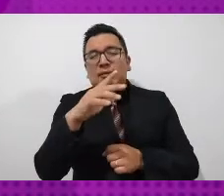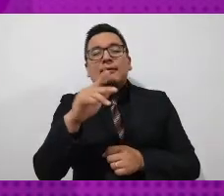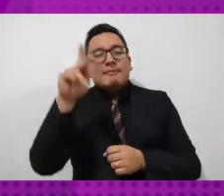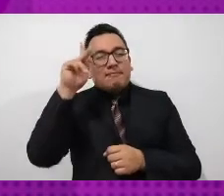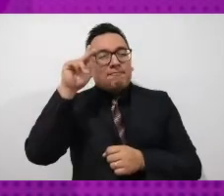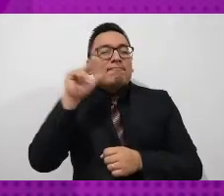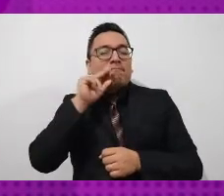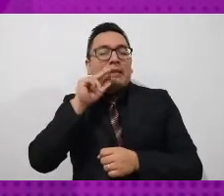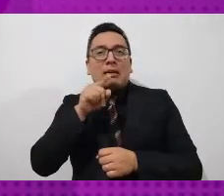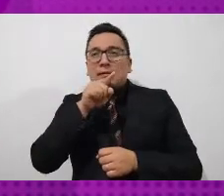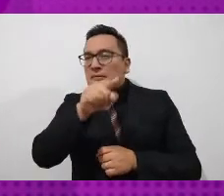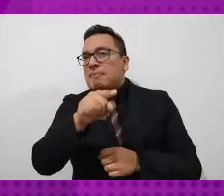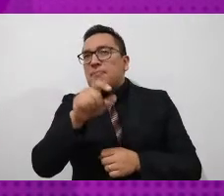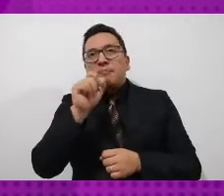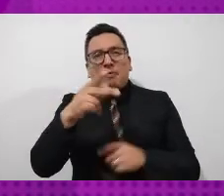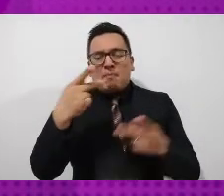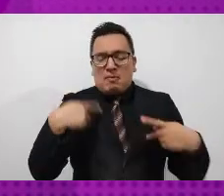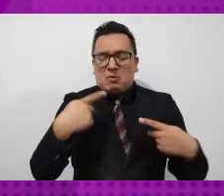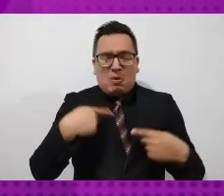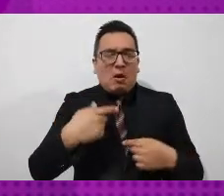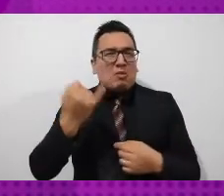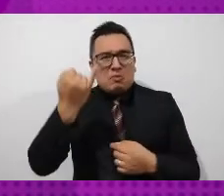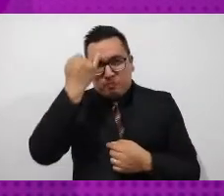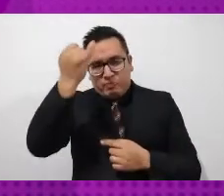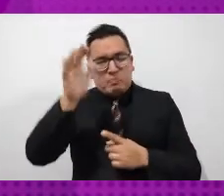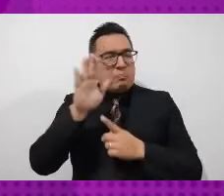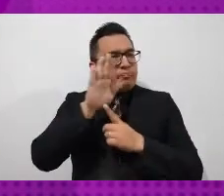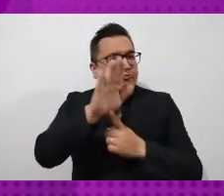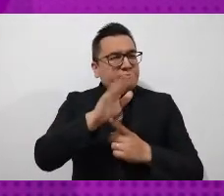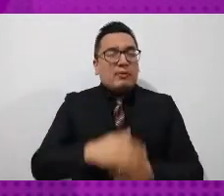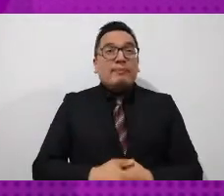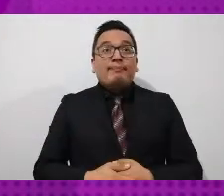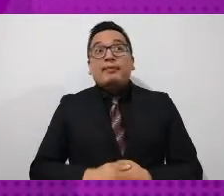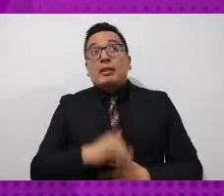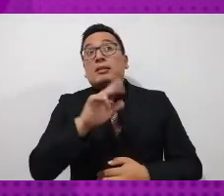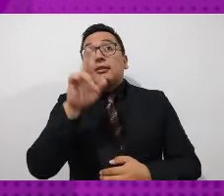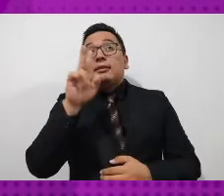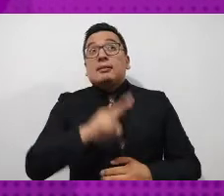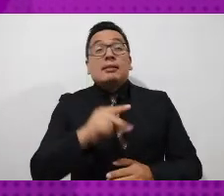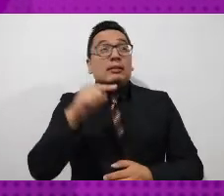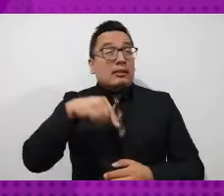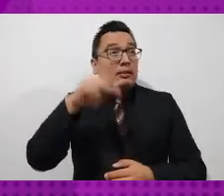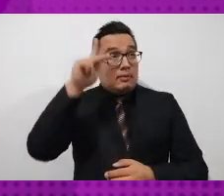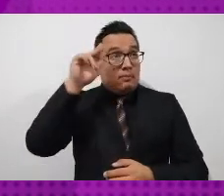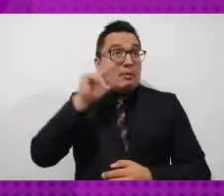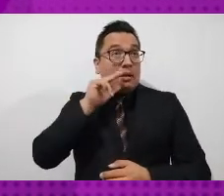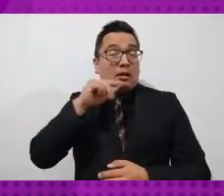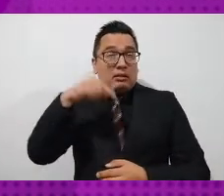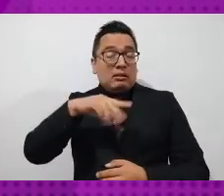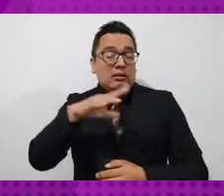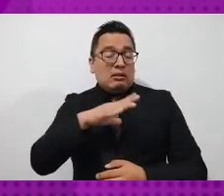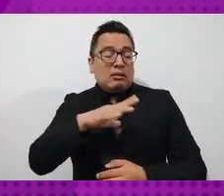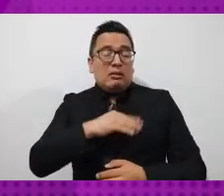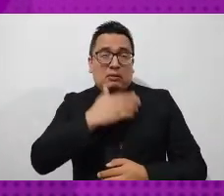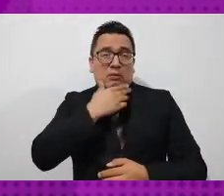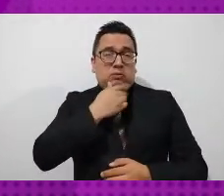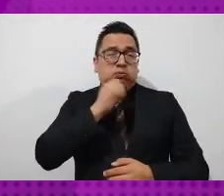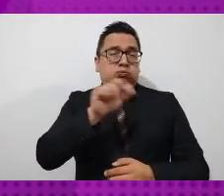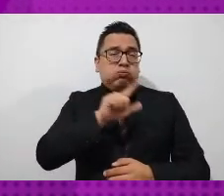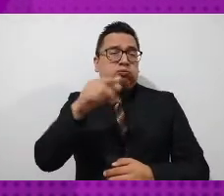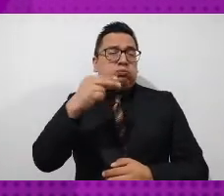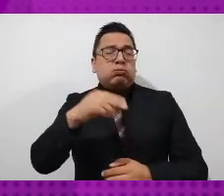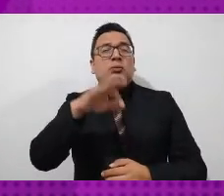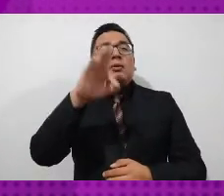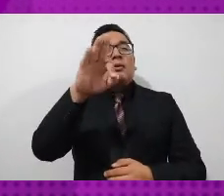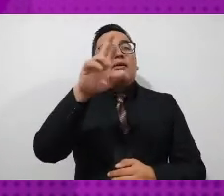de Parras. Así es la cuna donde nació o el apóstol de la democracia, Francisco I. Madero,